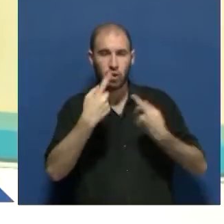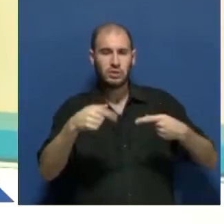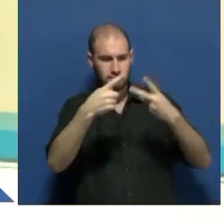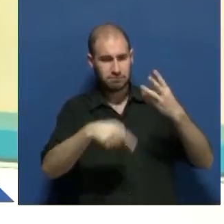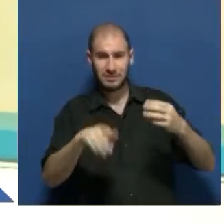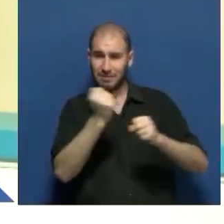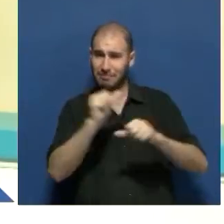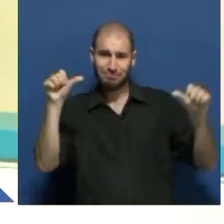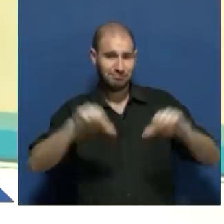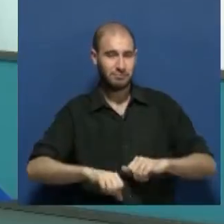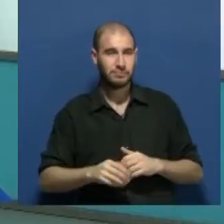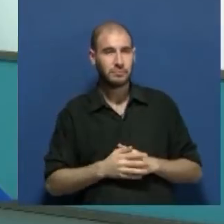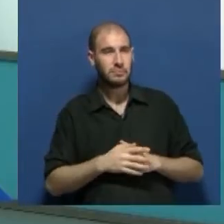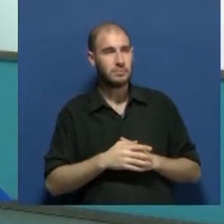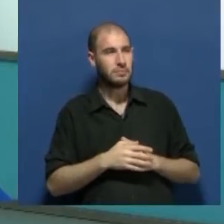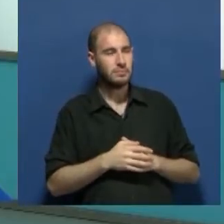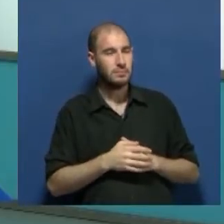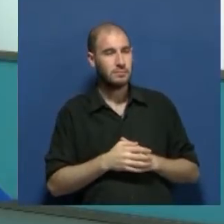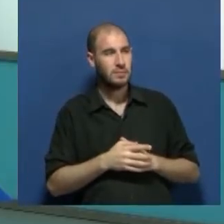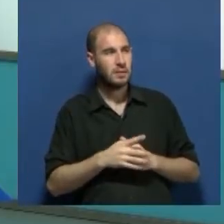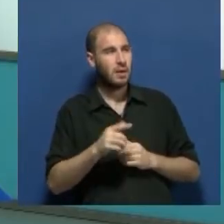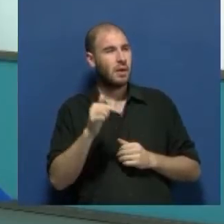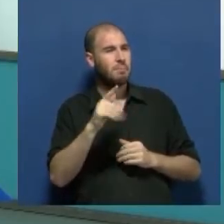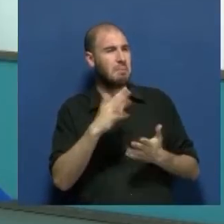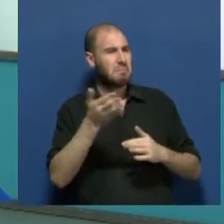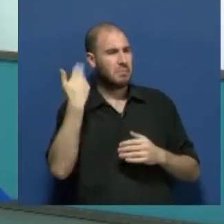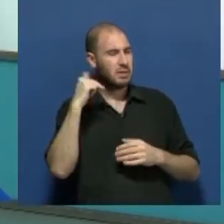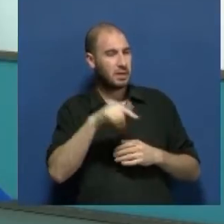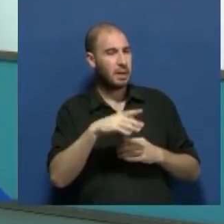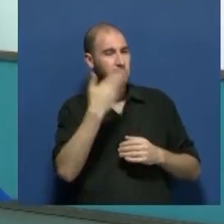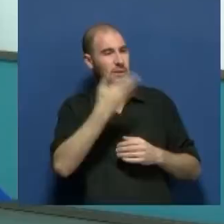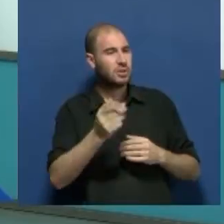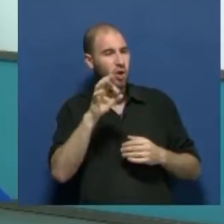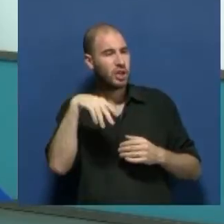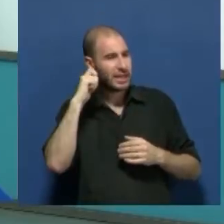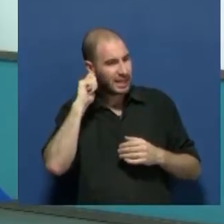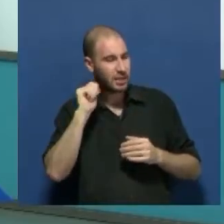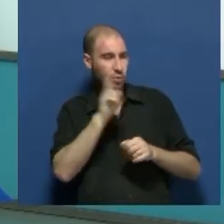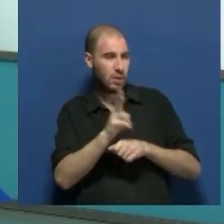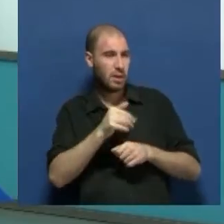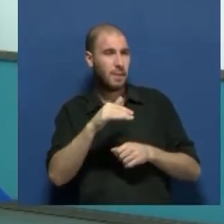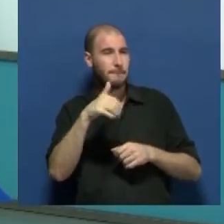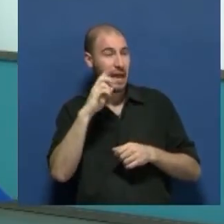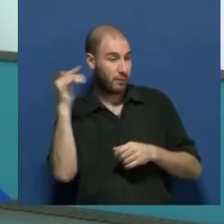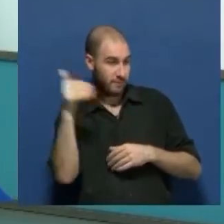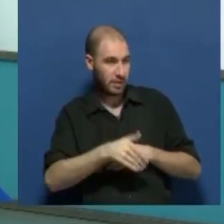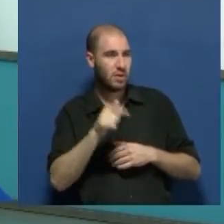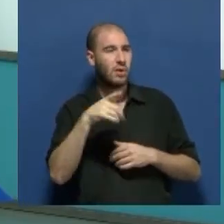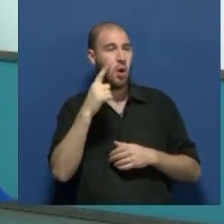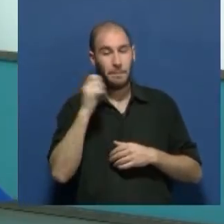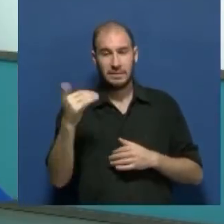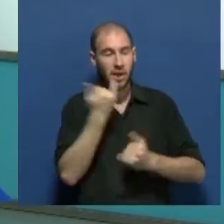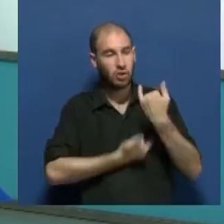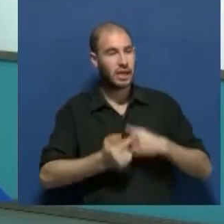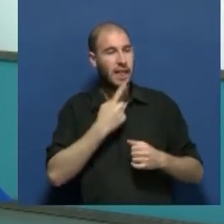es destruir el empleo. Senador, hace unos días estuvimos con gente de ONG Protectora, estuvo Mario Vadillo, y él planteaba